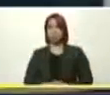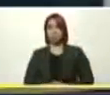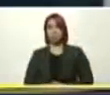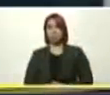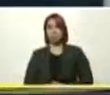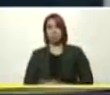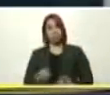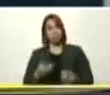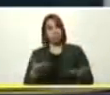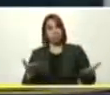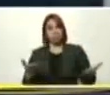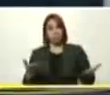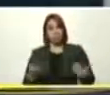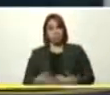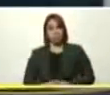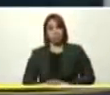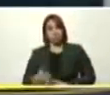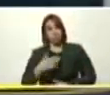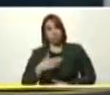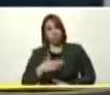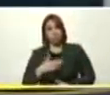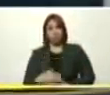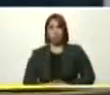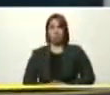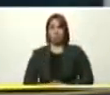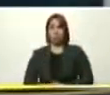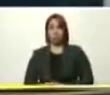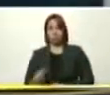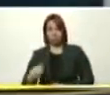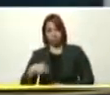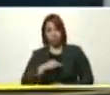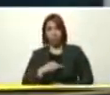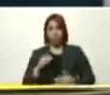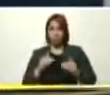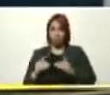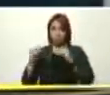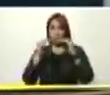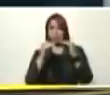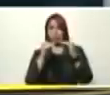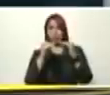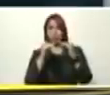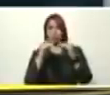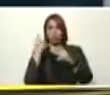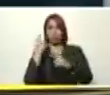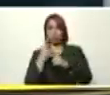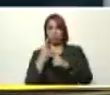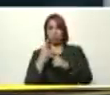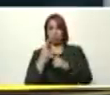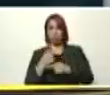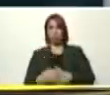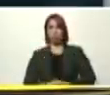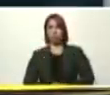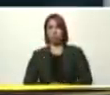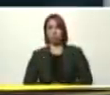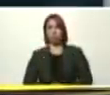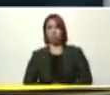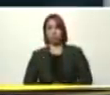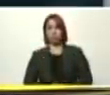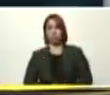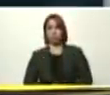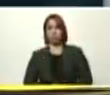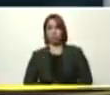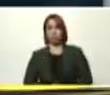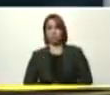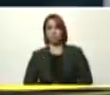Y ustedes, y yo, y nosotros, debemos recibir el